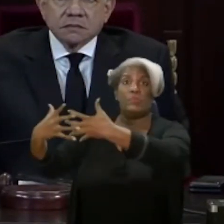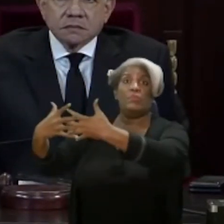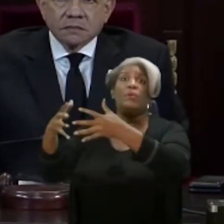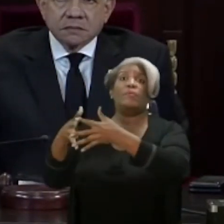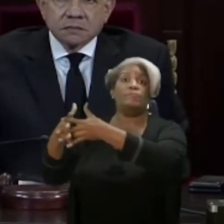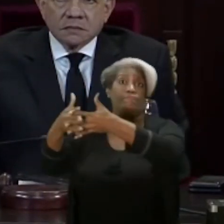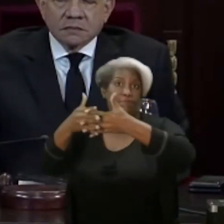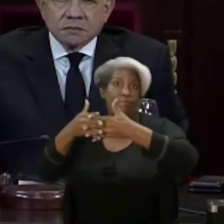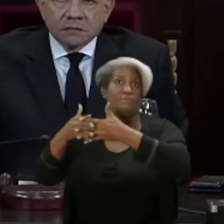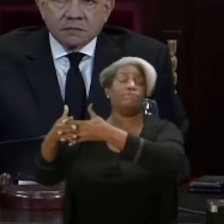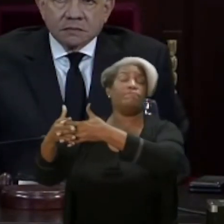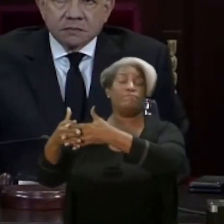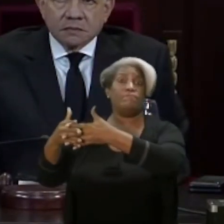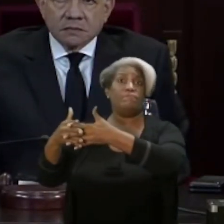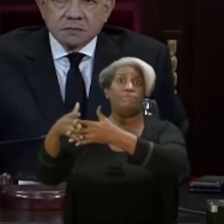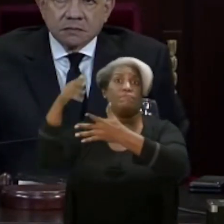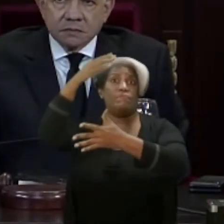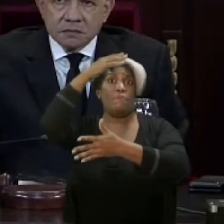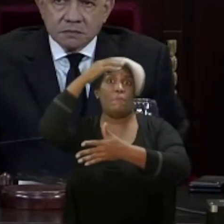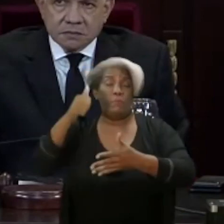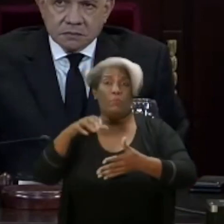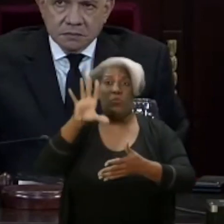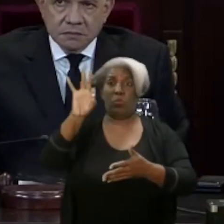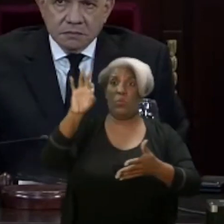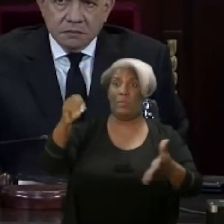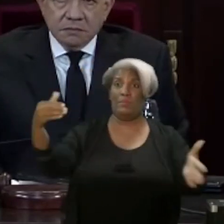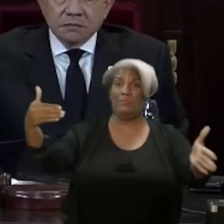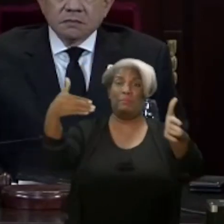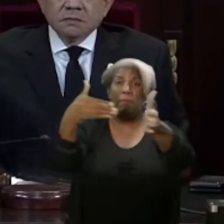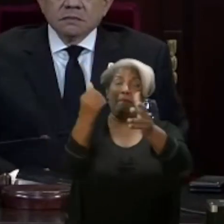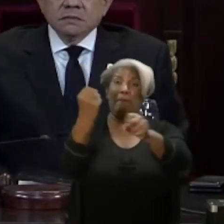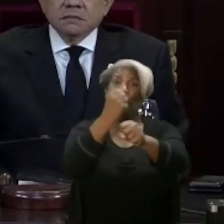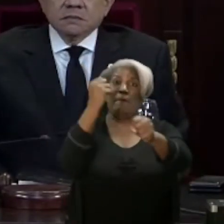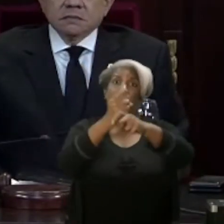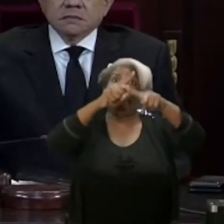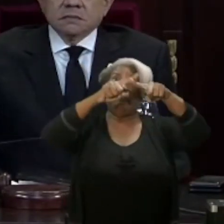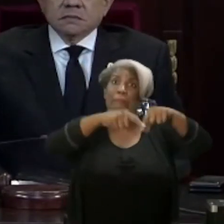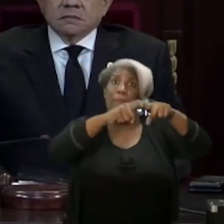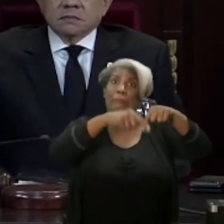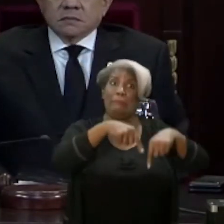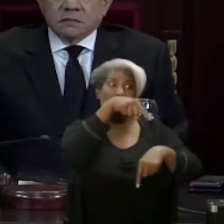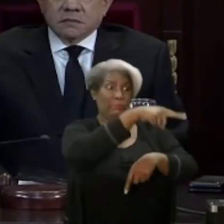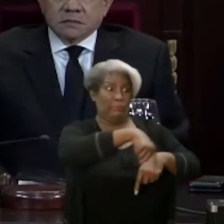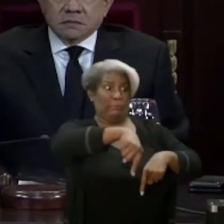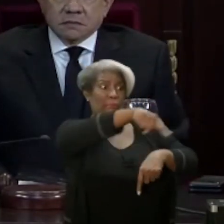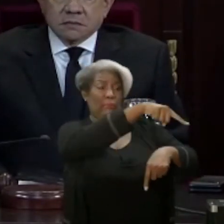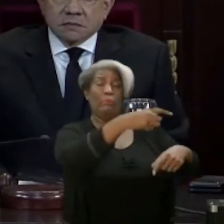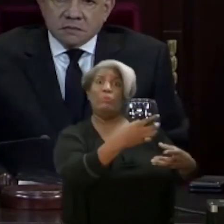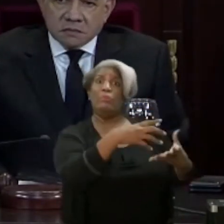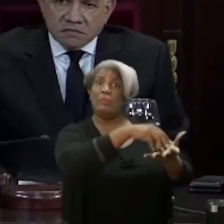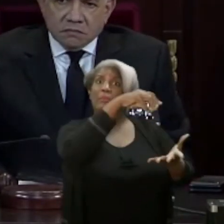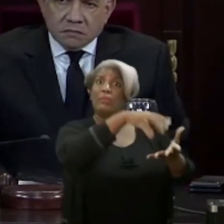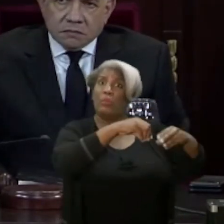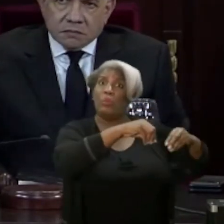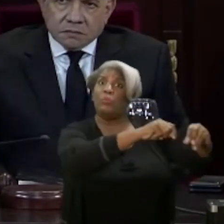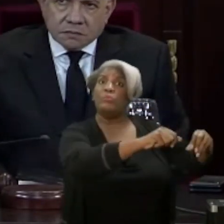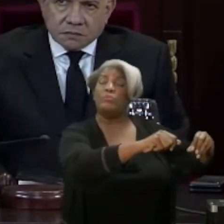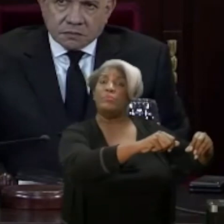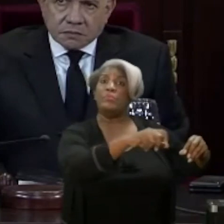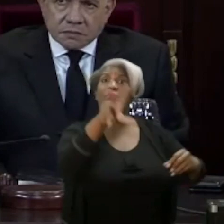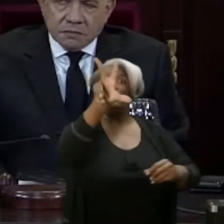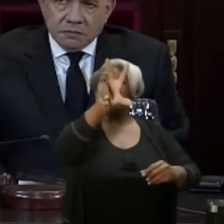del arroz dependen más de 90.000 empleos directos, 320.000 indirectos y unas 300